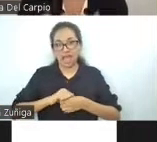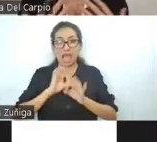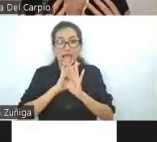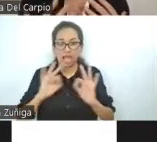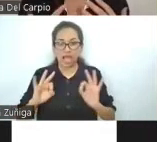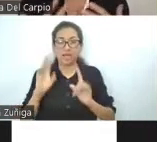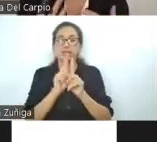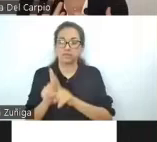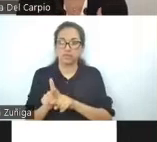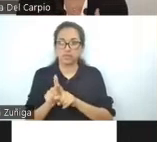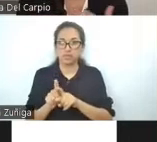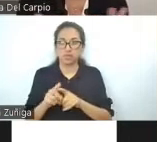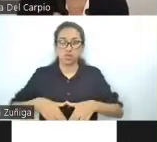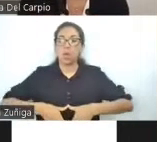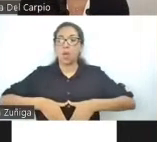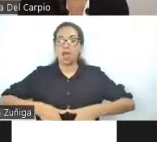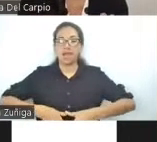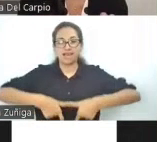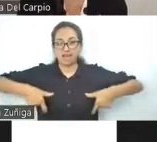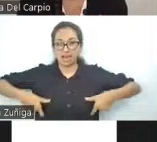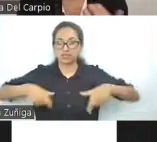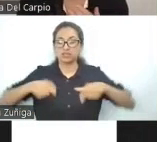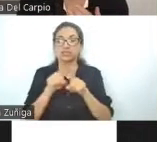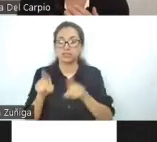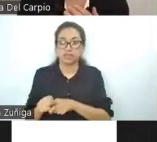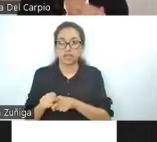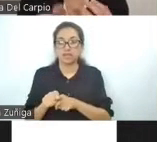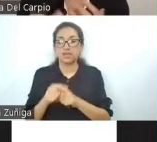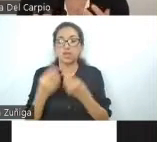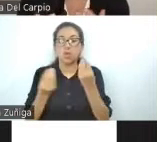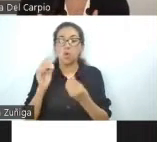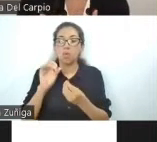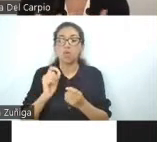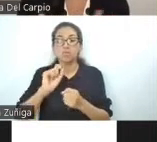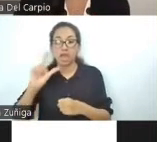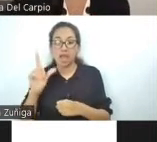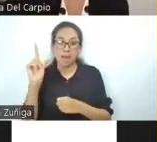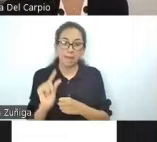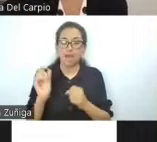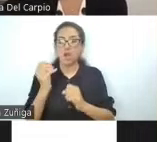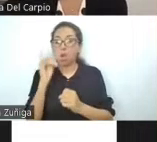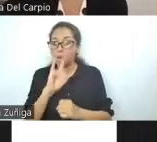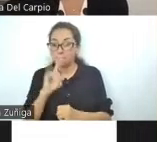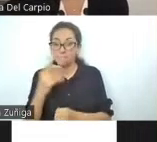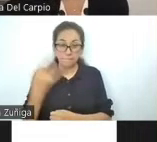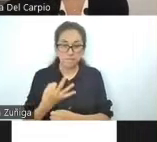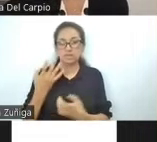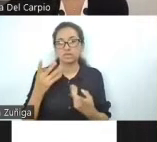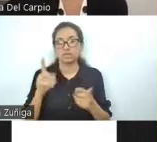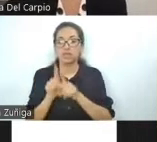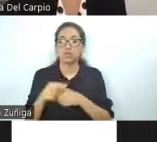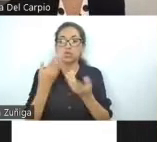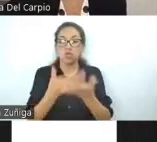día, la ropa interior, los modelos, la calidad, y los productos de aseo que debemos usar de